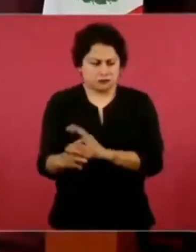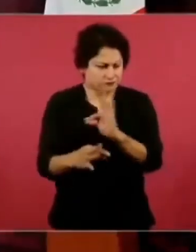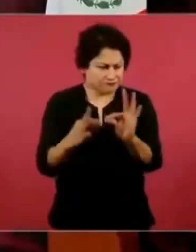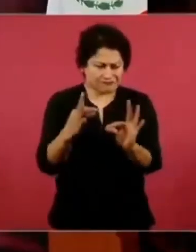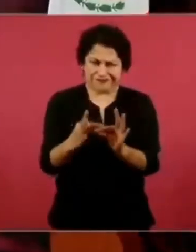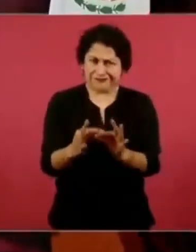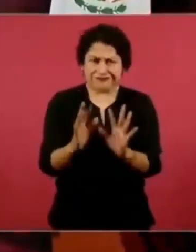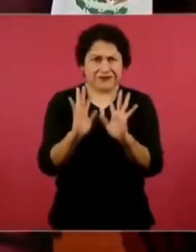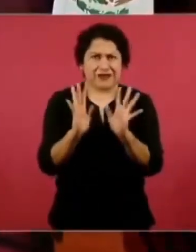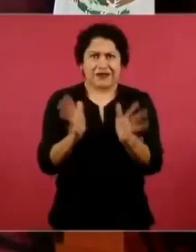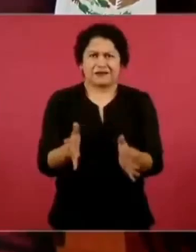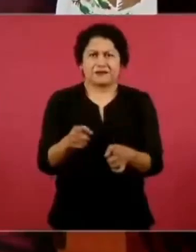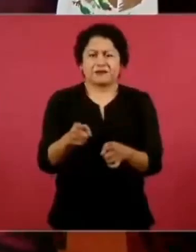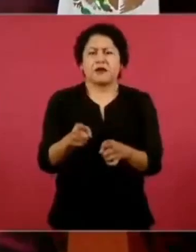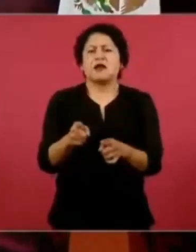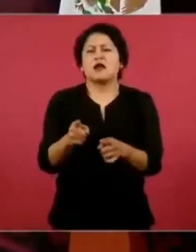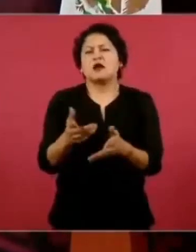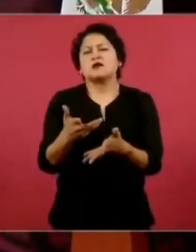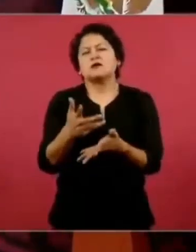neto como 140,